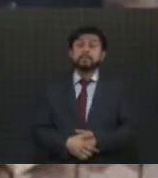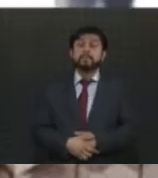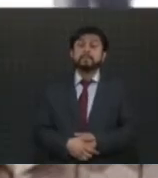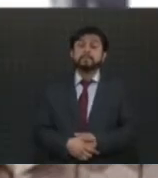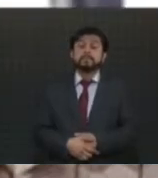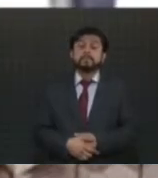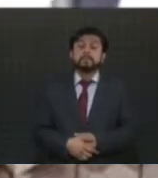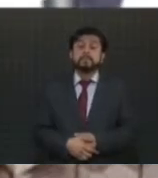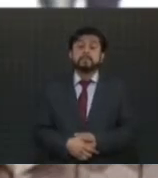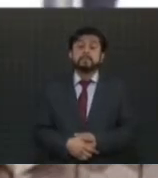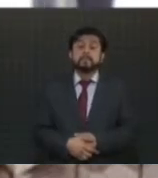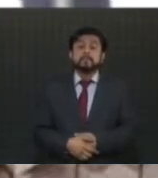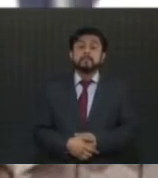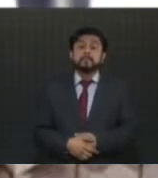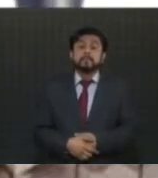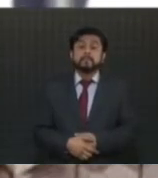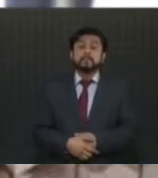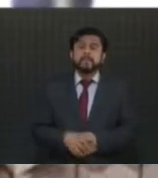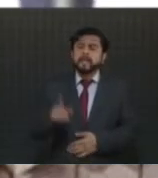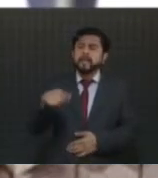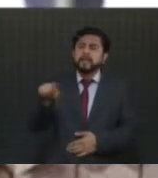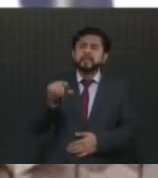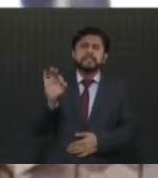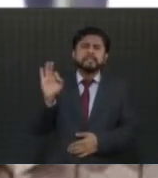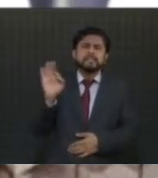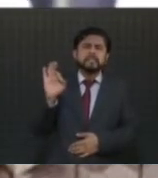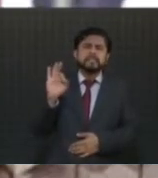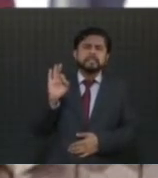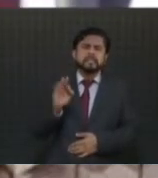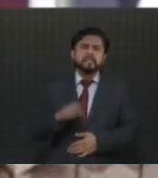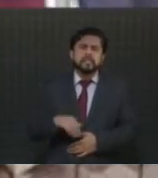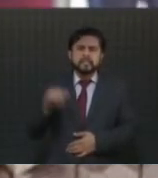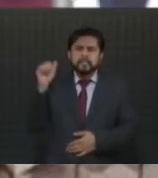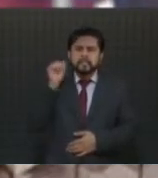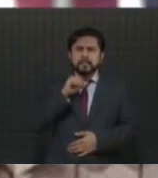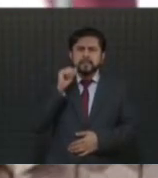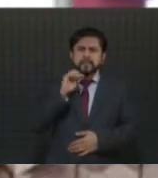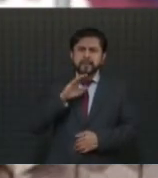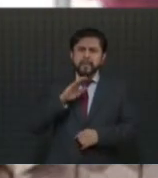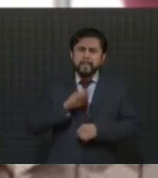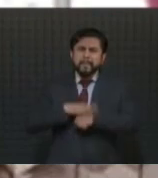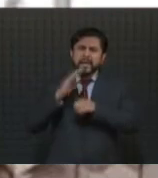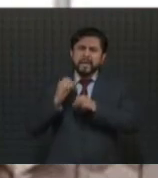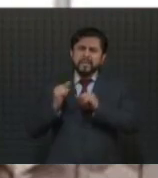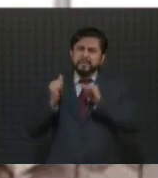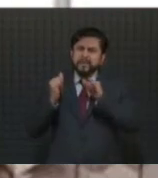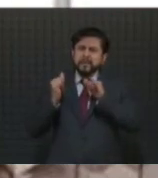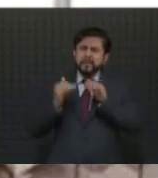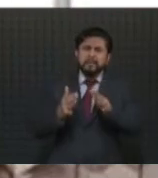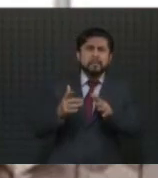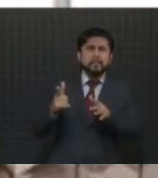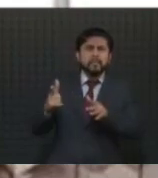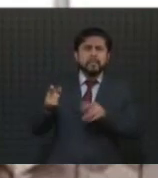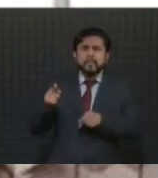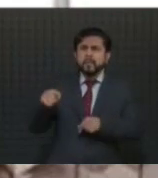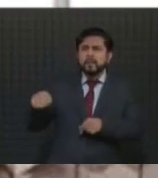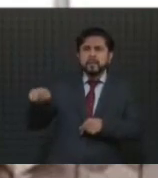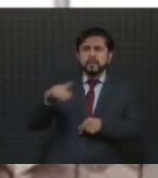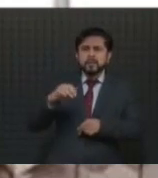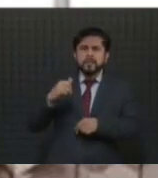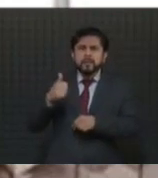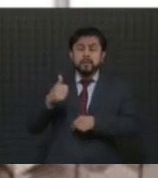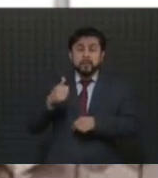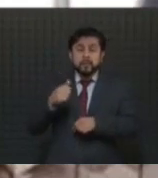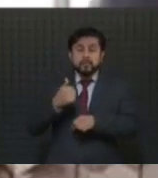las que quizá han tenido la mayor carga en la historia de México y a las que